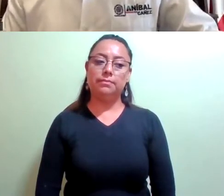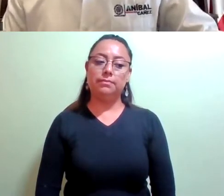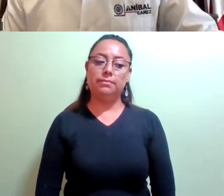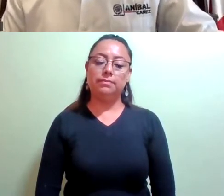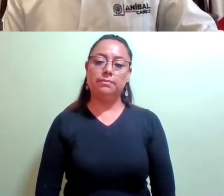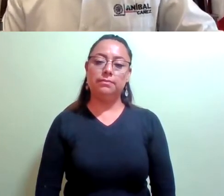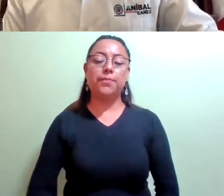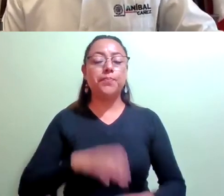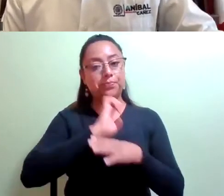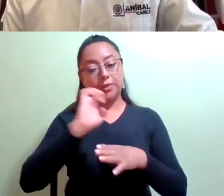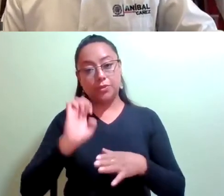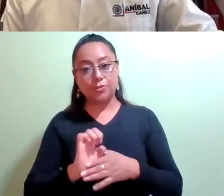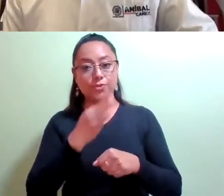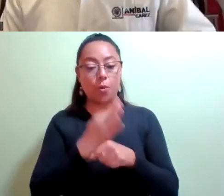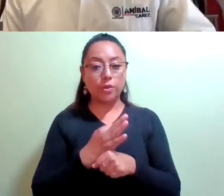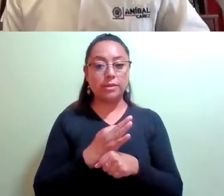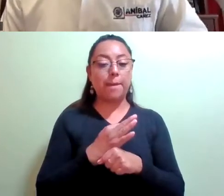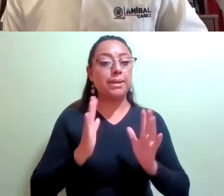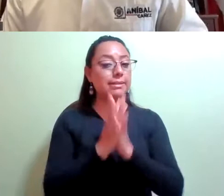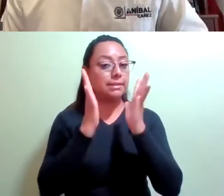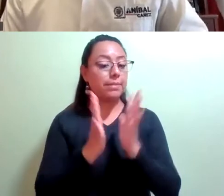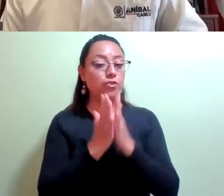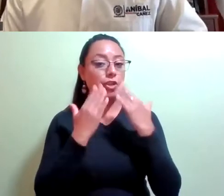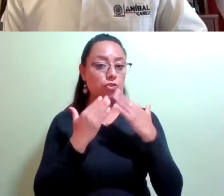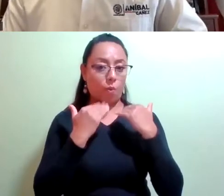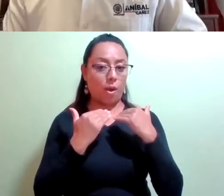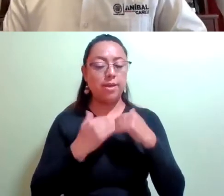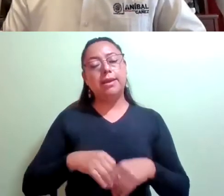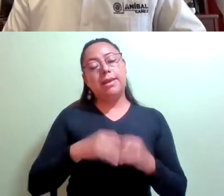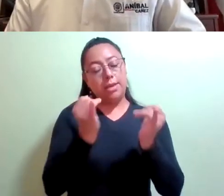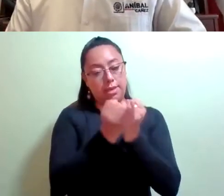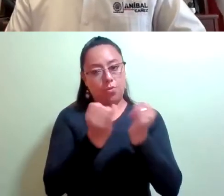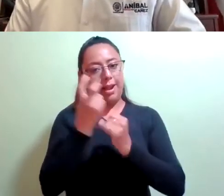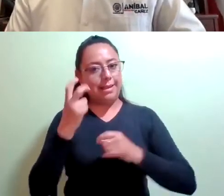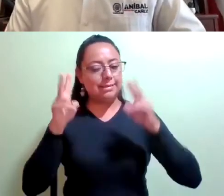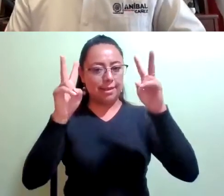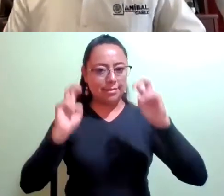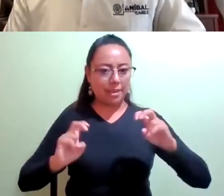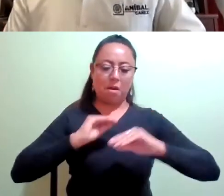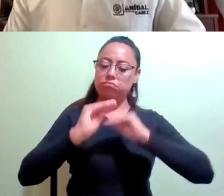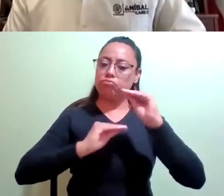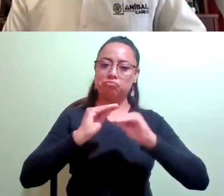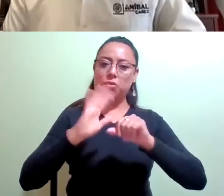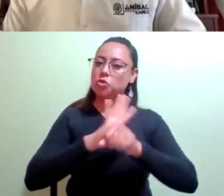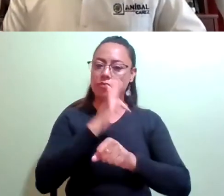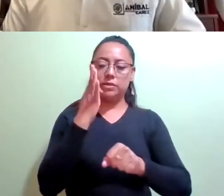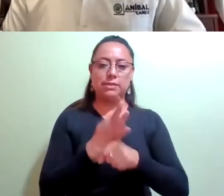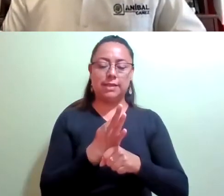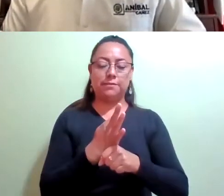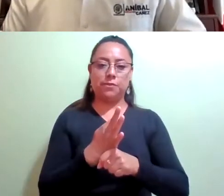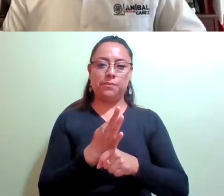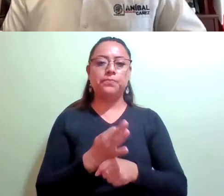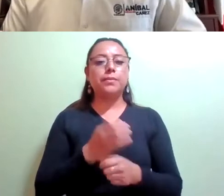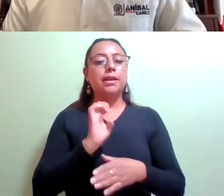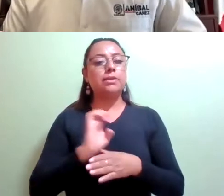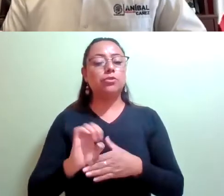En virtud de que no existen intervenciones y una vez suficientemente discutido el asunto puesto a consideración, le solicito